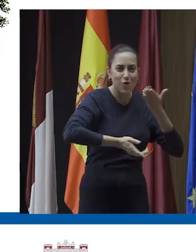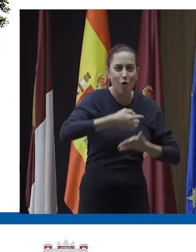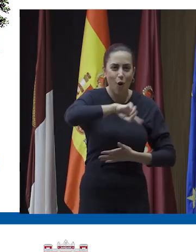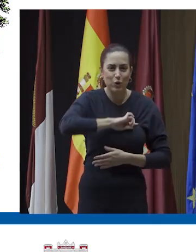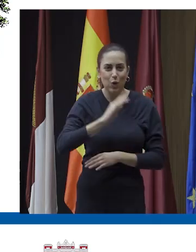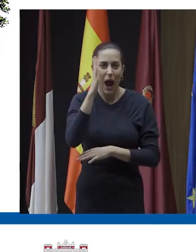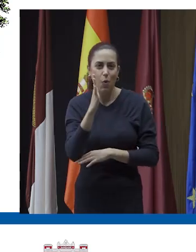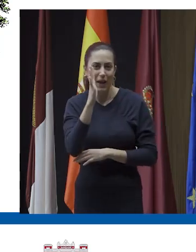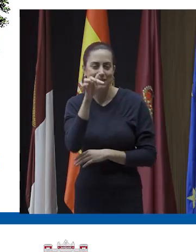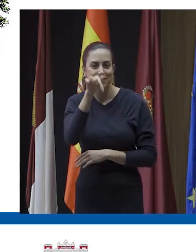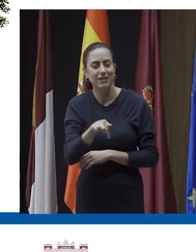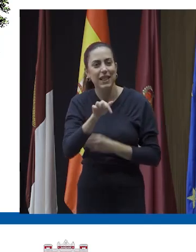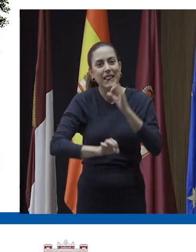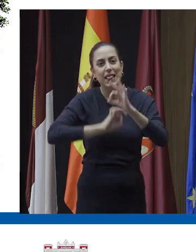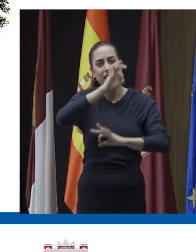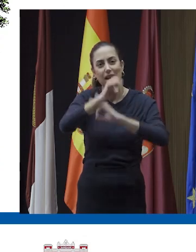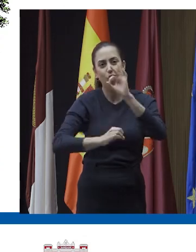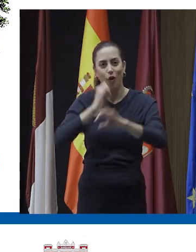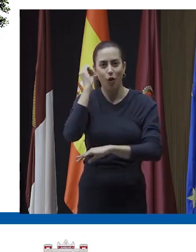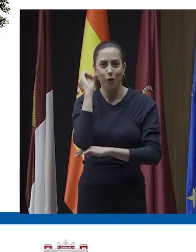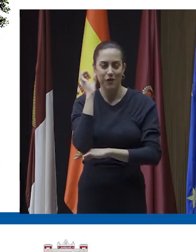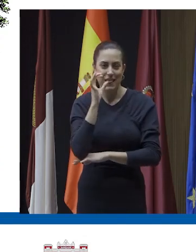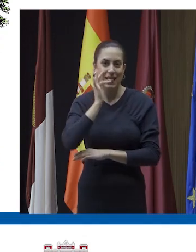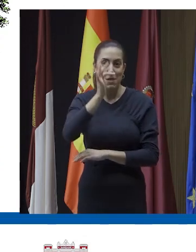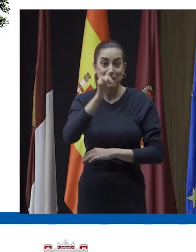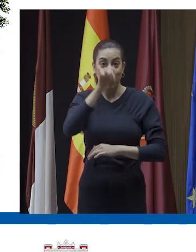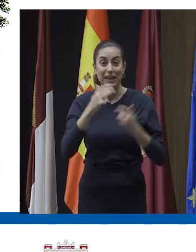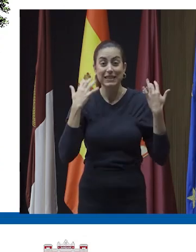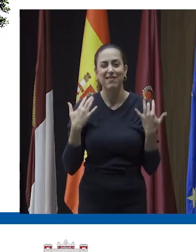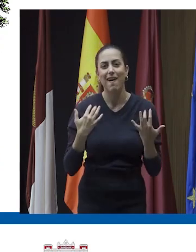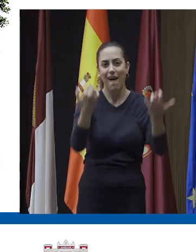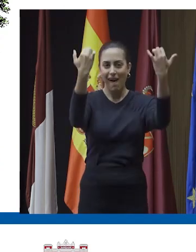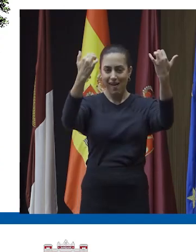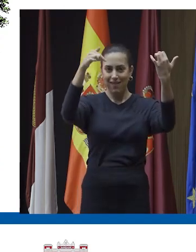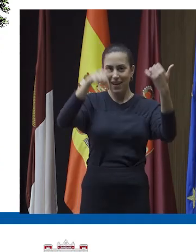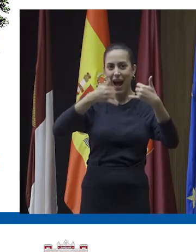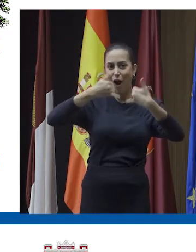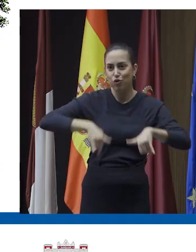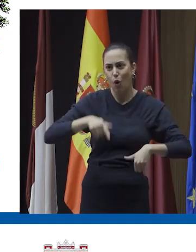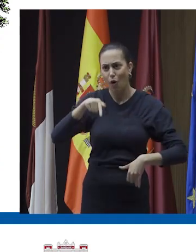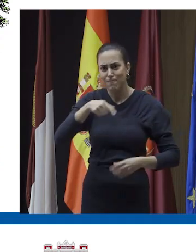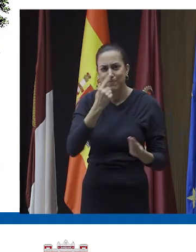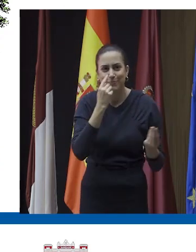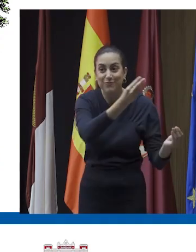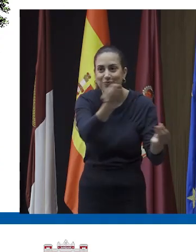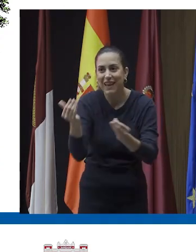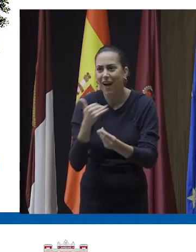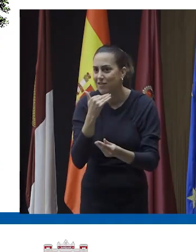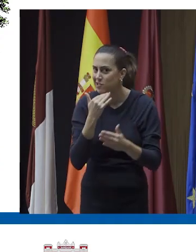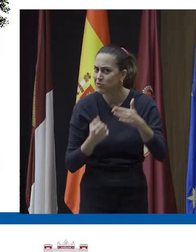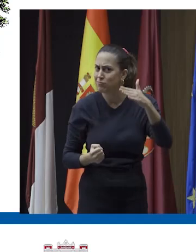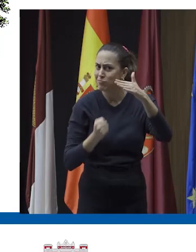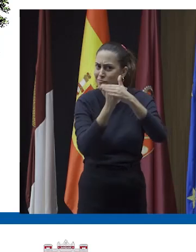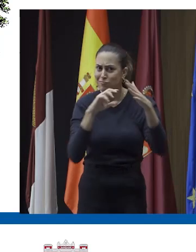este ciclo de conferencias, además en este salón de actos, que hoy presenta un lleno considerable, casi